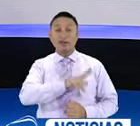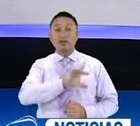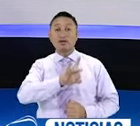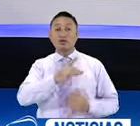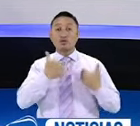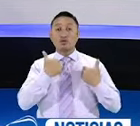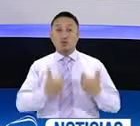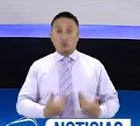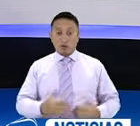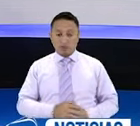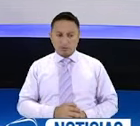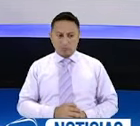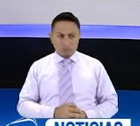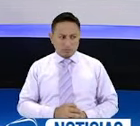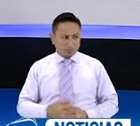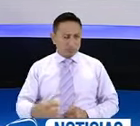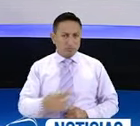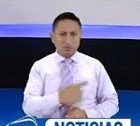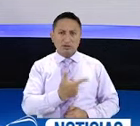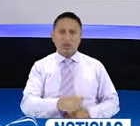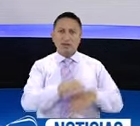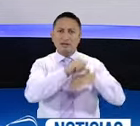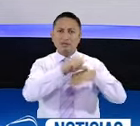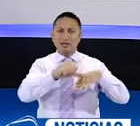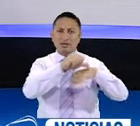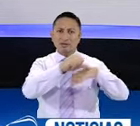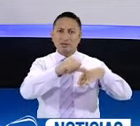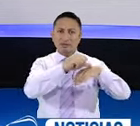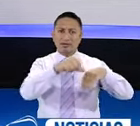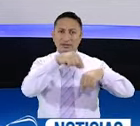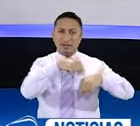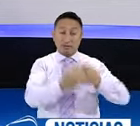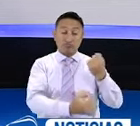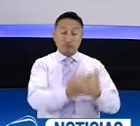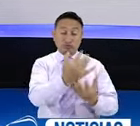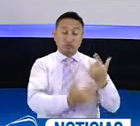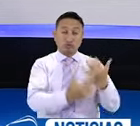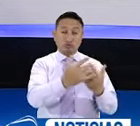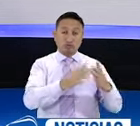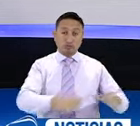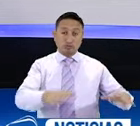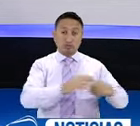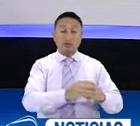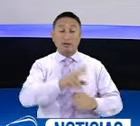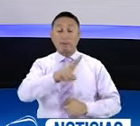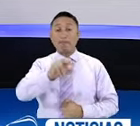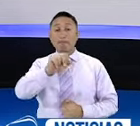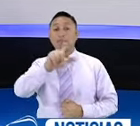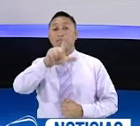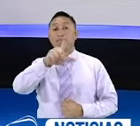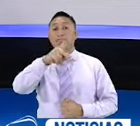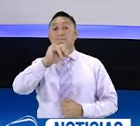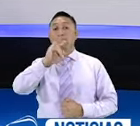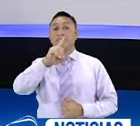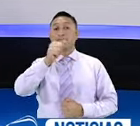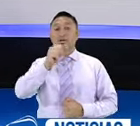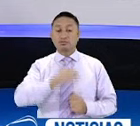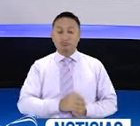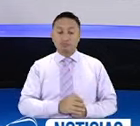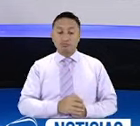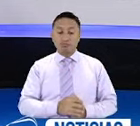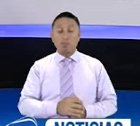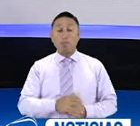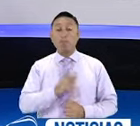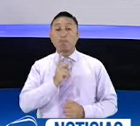realizar autopsias a las víctimas de los incendios que afectaron la región de Valparaíso. Esto mientras en Pakistán una ola